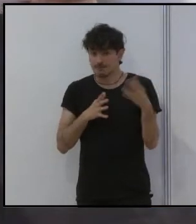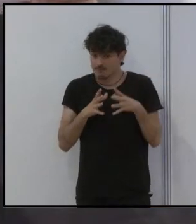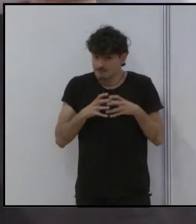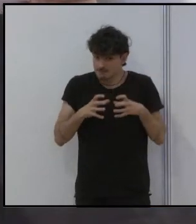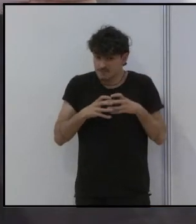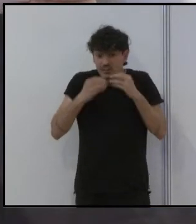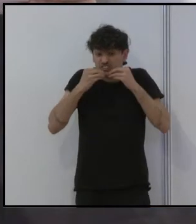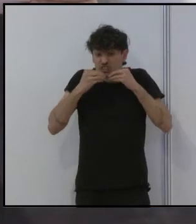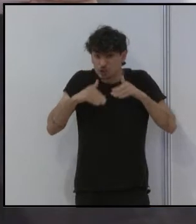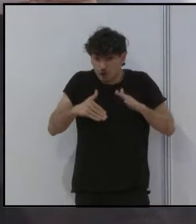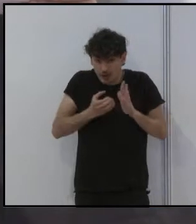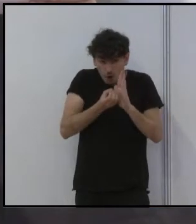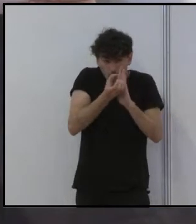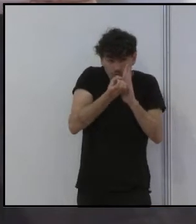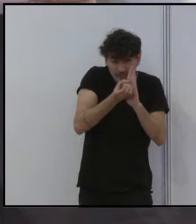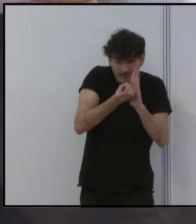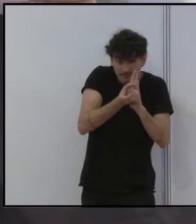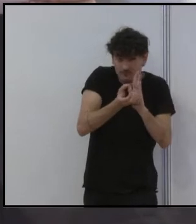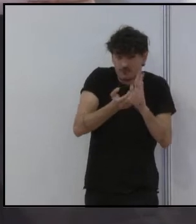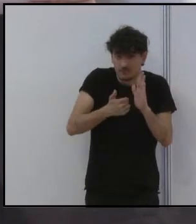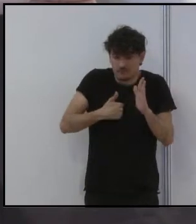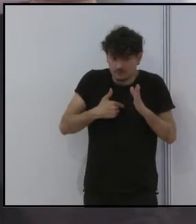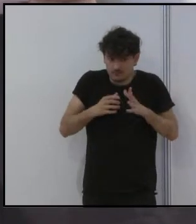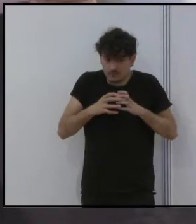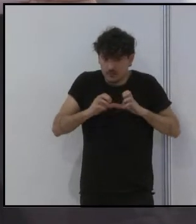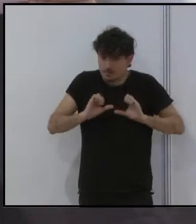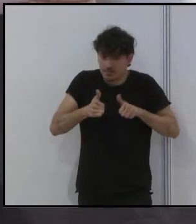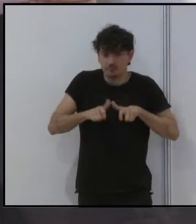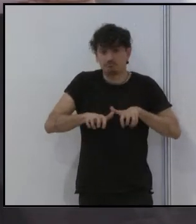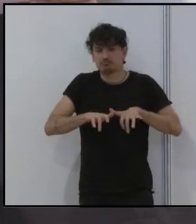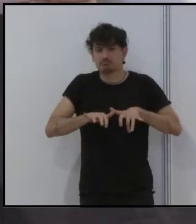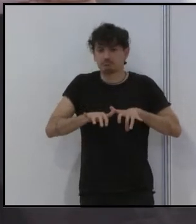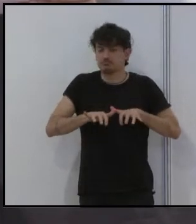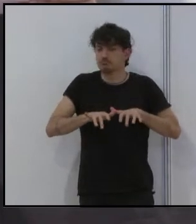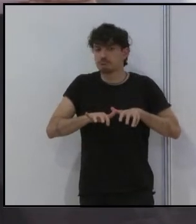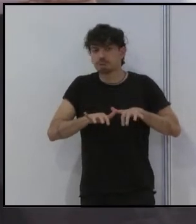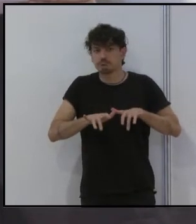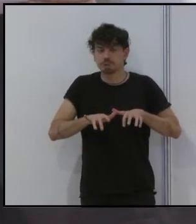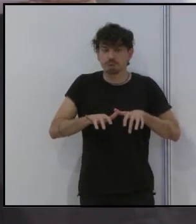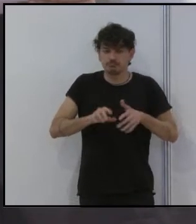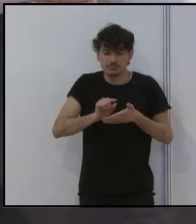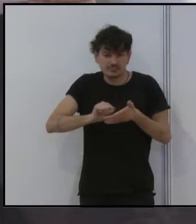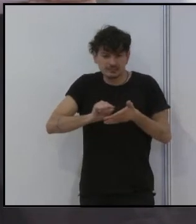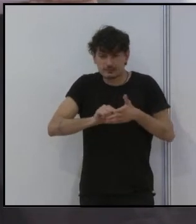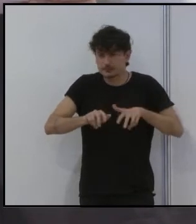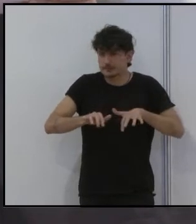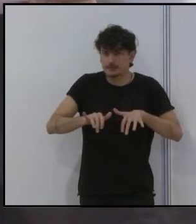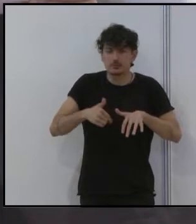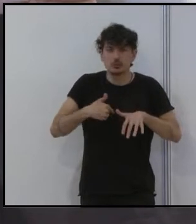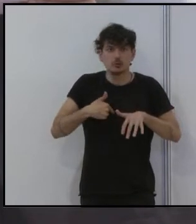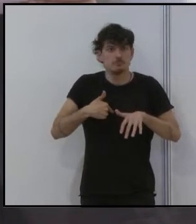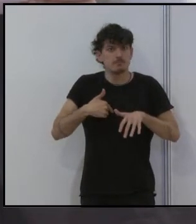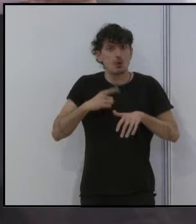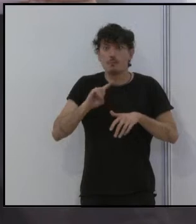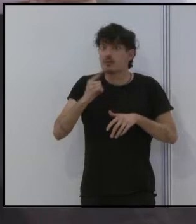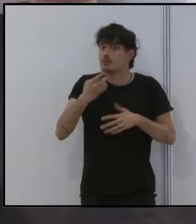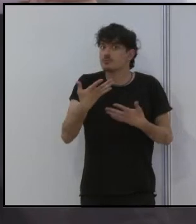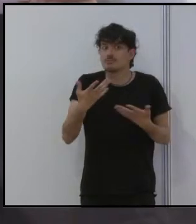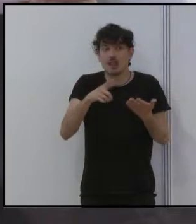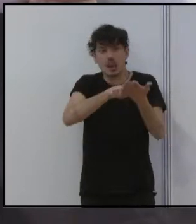una historia determinada cuando empiezo a teclear, es sobre todo, lo primario es mi fascinación por el